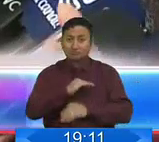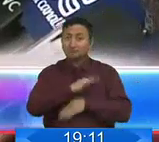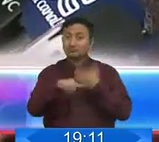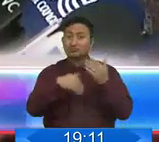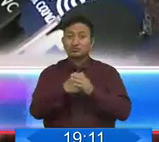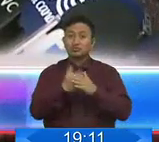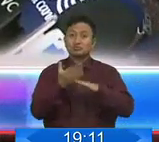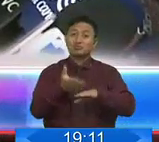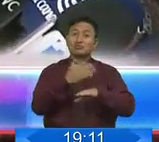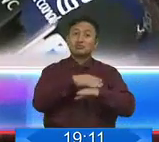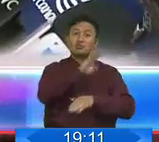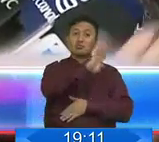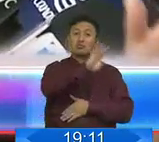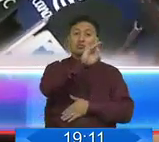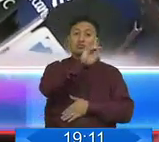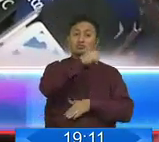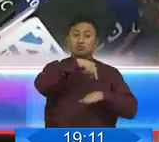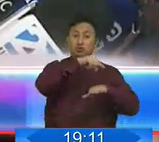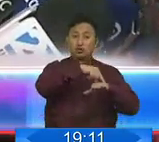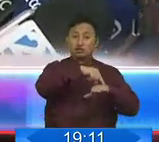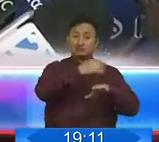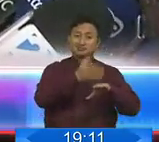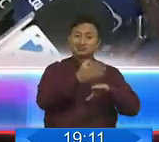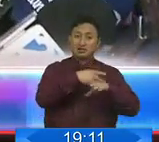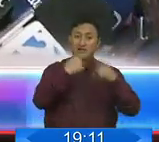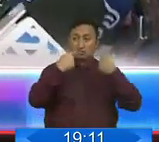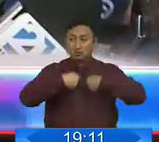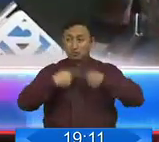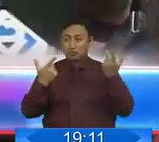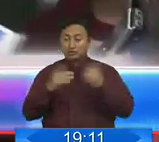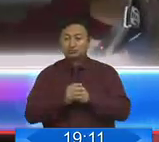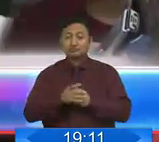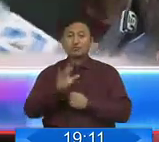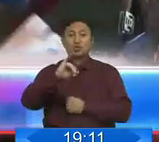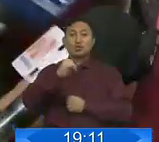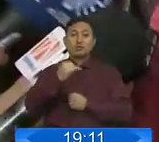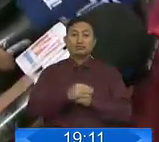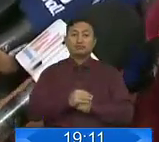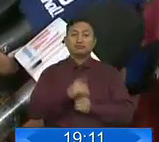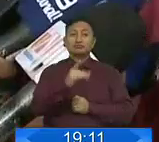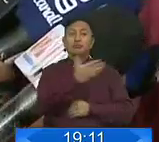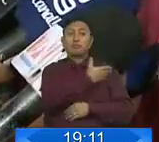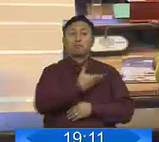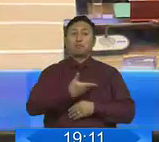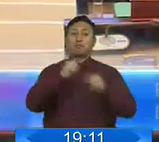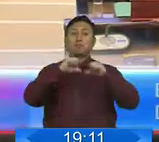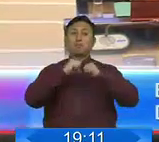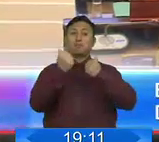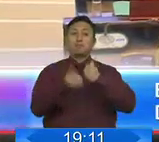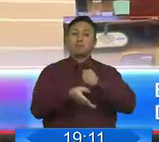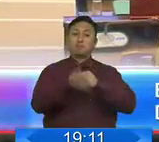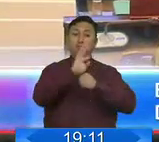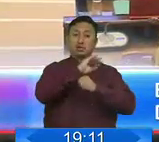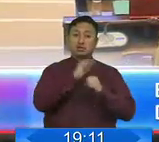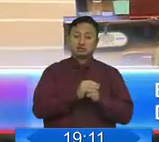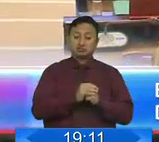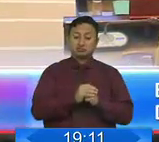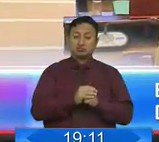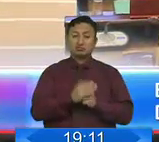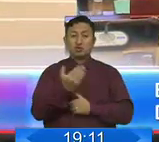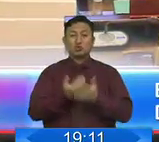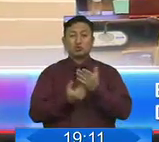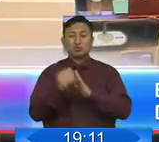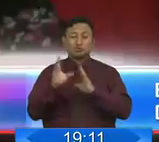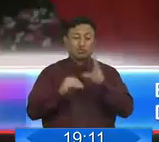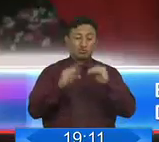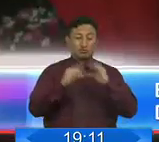48 horas de anticipación, por lo tanto está previsto que sea el día jueves. La presidenta de la Asamblea rechaza que se busque generar comentarios en